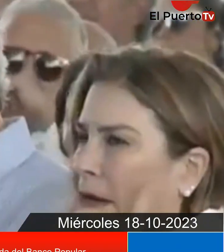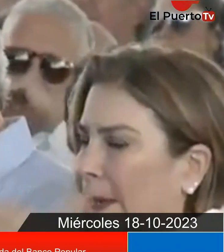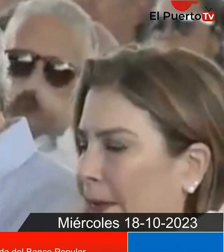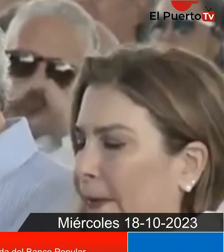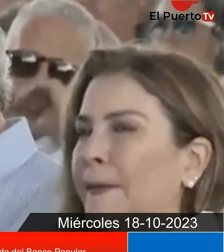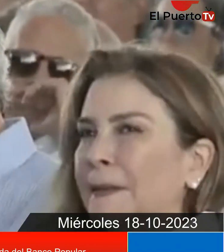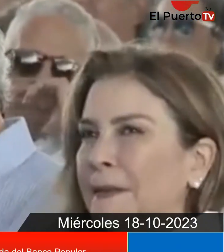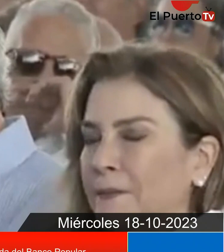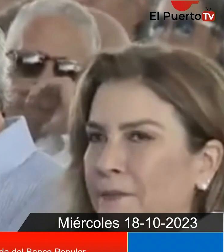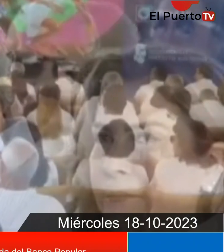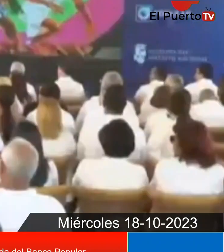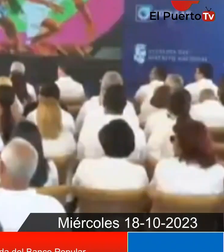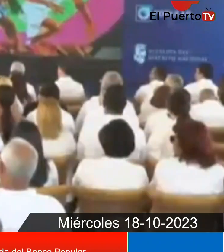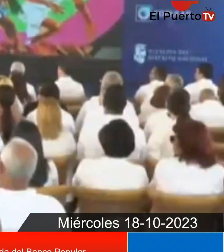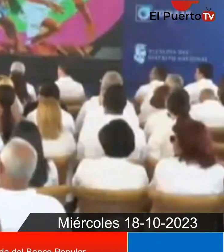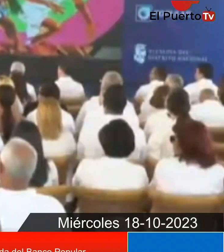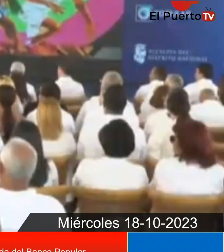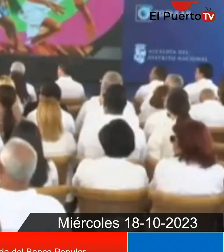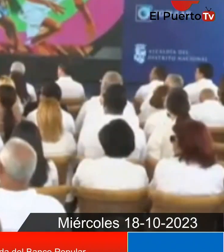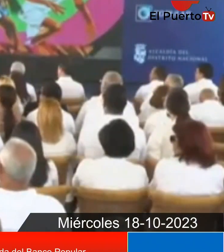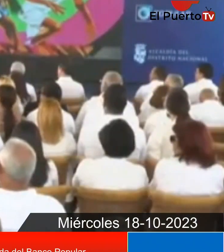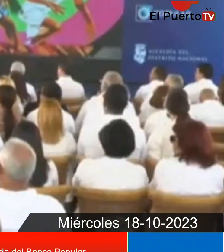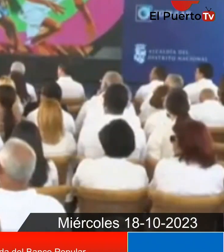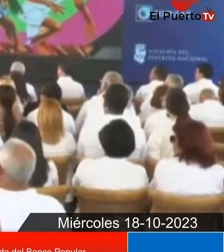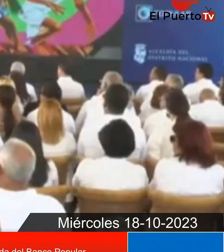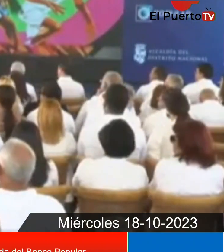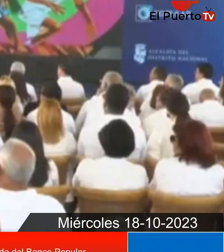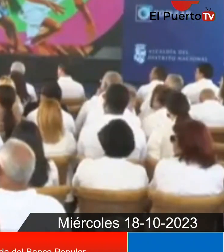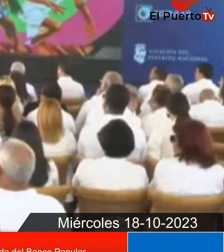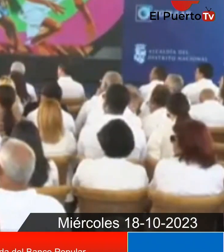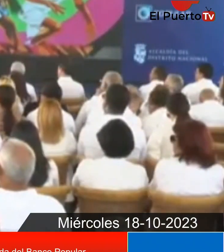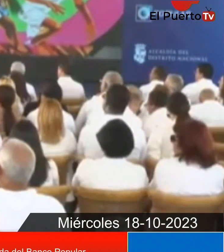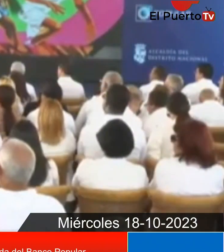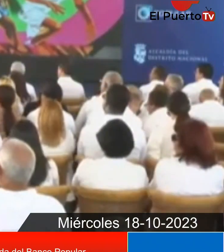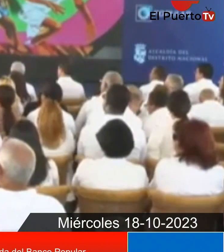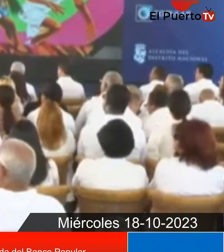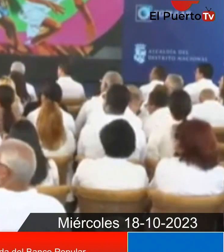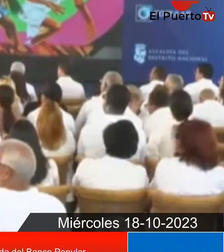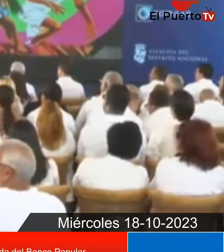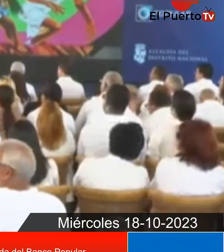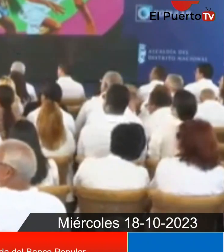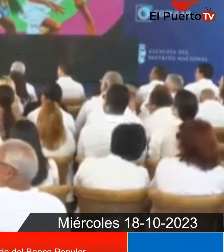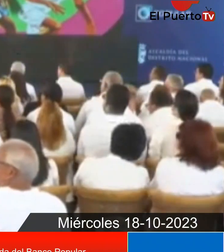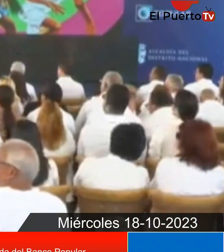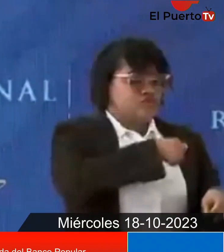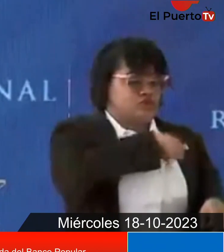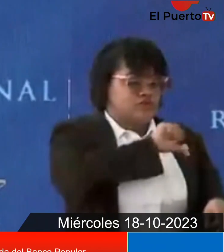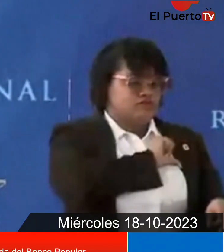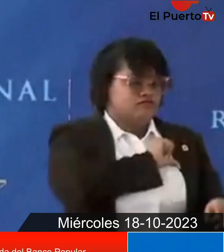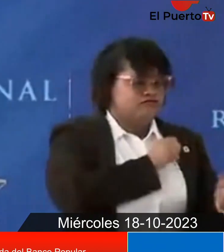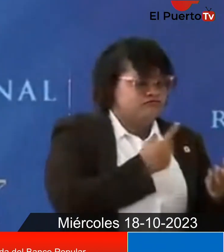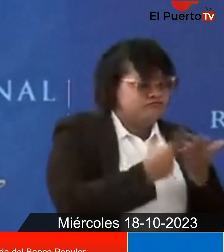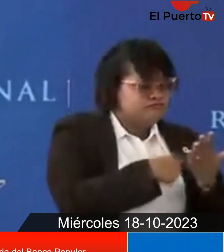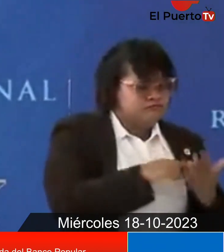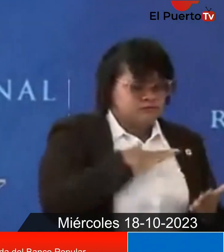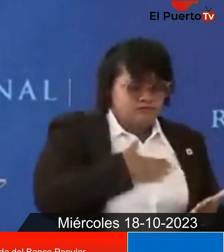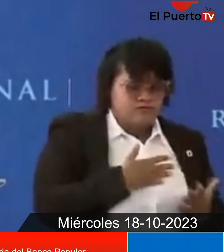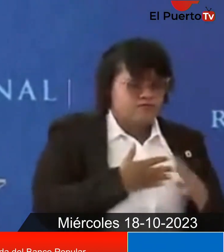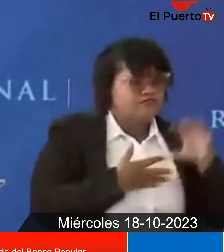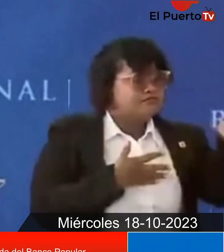Quiero aprovechar para comentarle al presidente que agradecemos mucho su actitud dialogante con todos